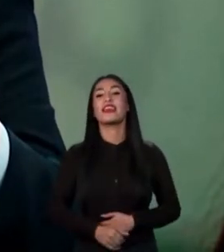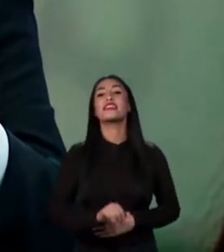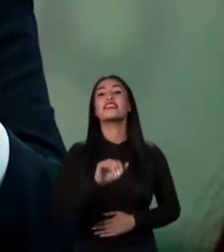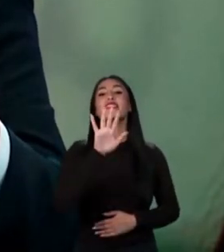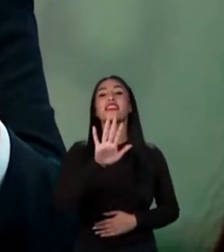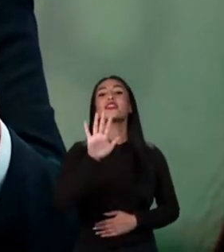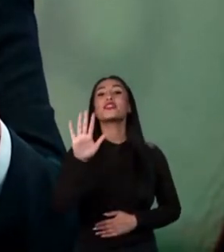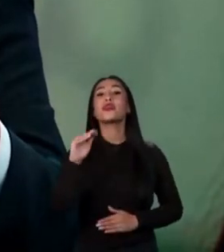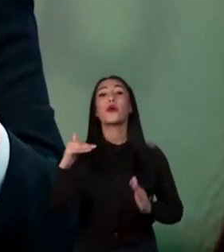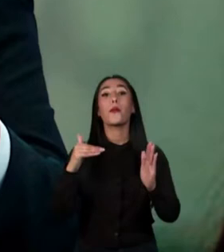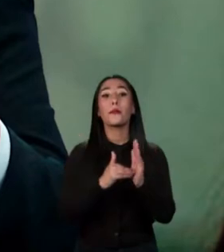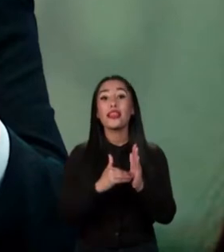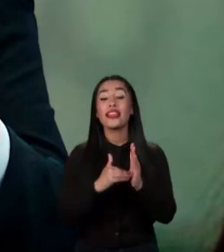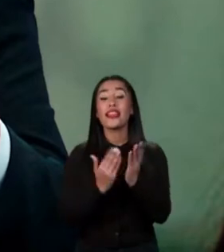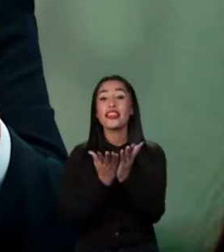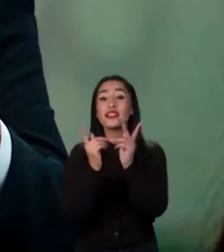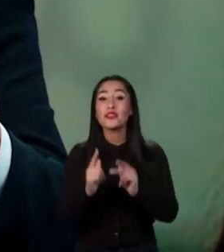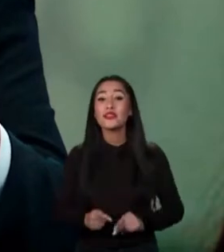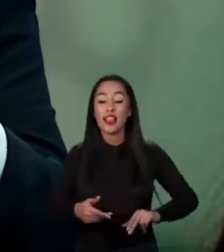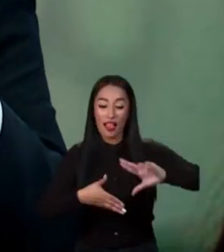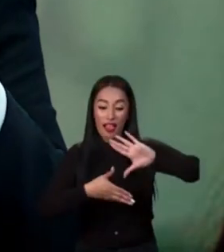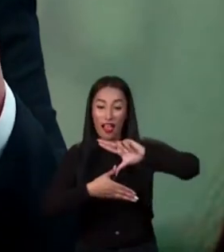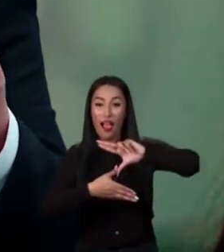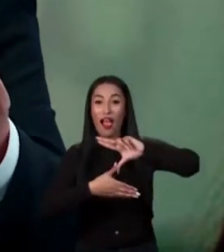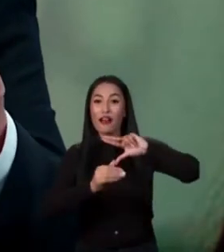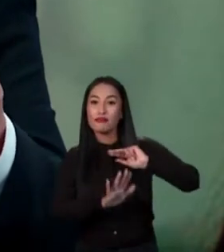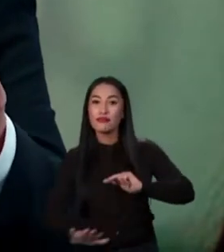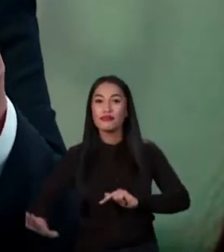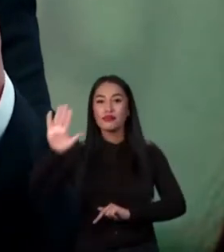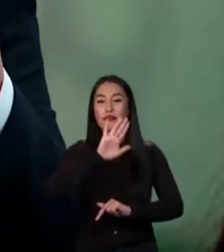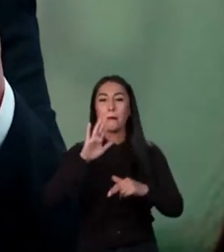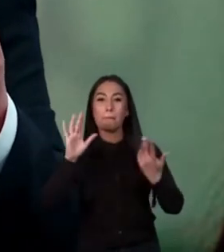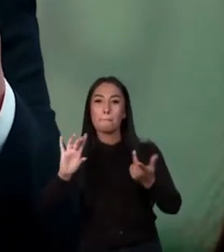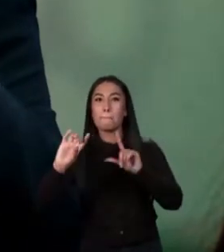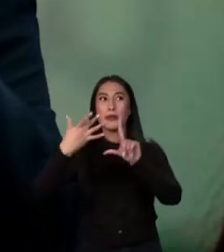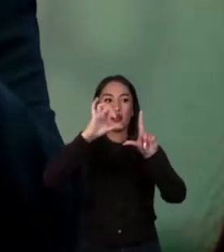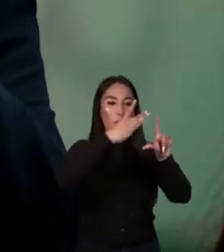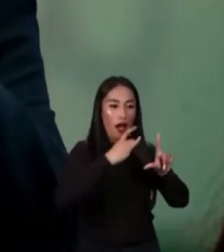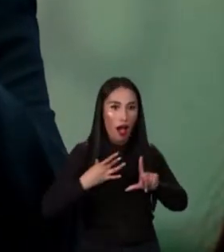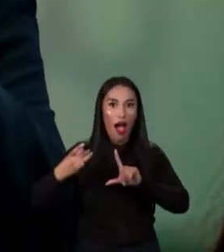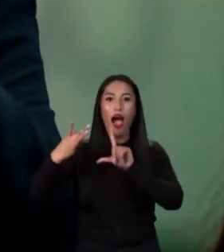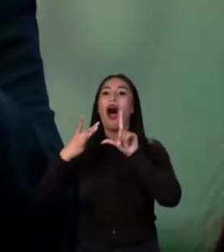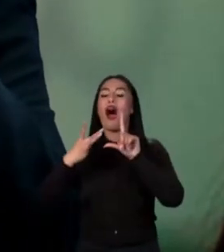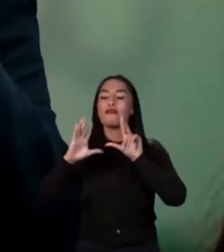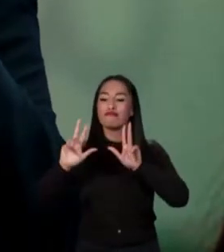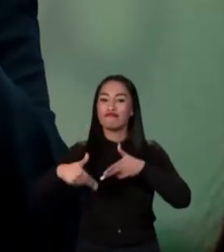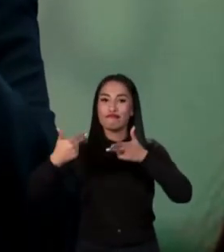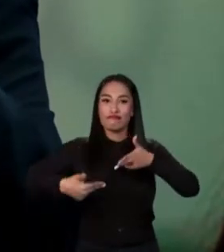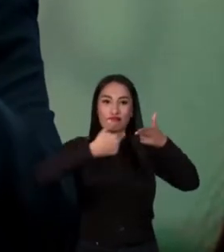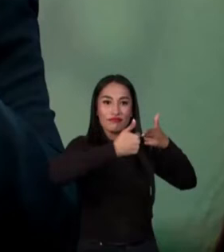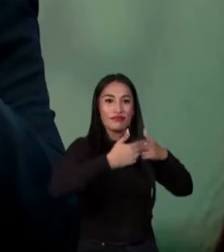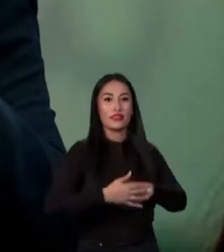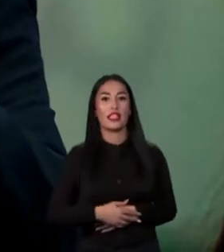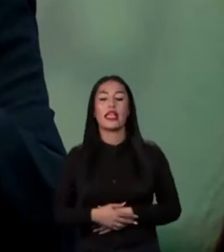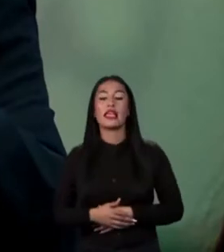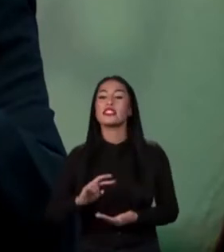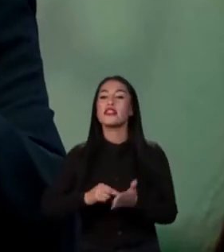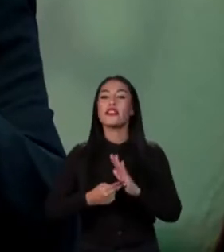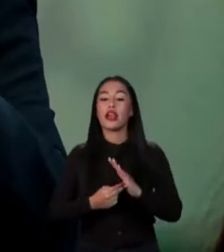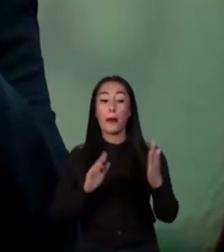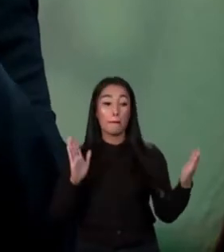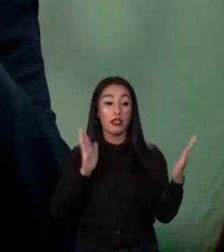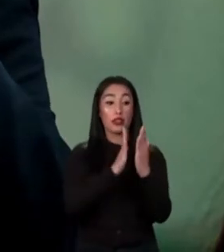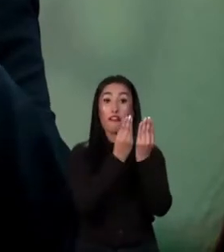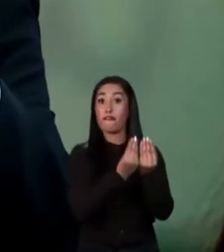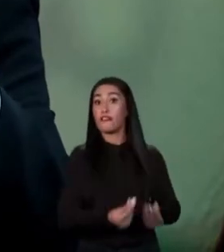en américa latina' estudiando a través de dos son muchos mirando que la virtualidad complementaria la presencial ya no es que la presencialidad se va a acabar